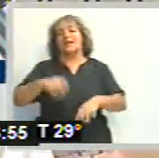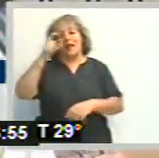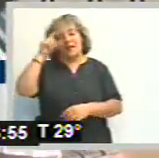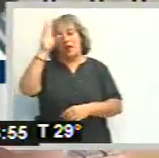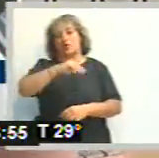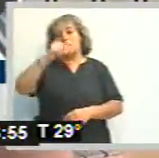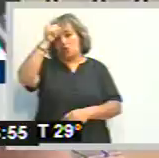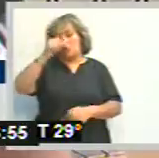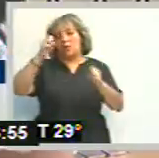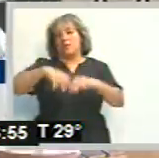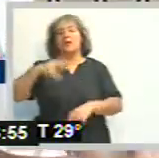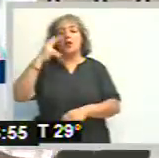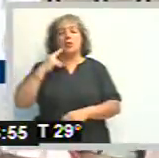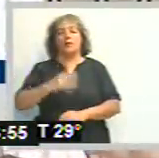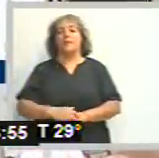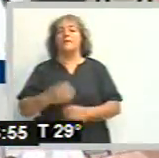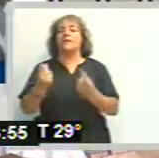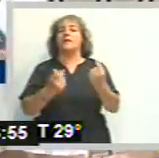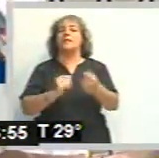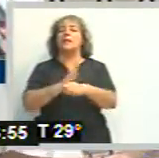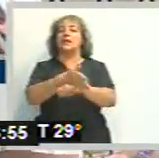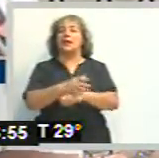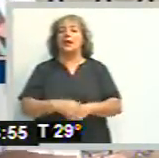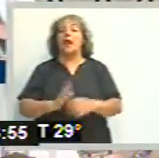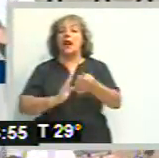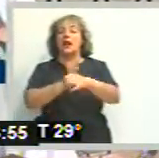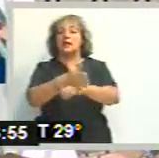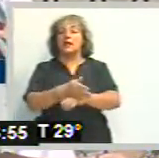los días domingos, ahora 21. ¿No? ¿El valor de la entrada? El